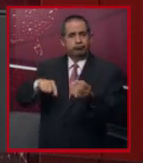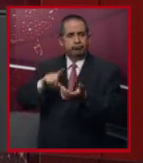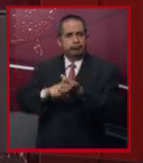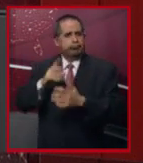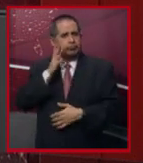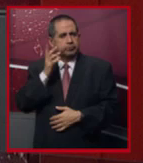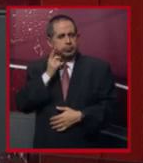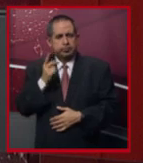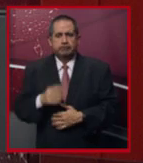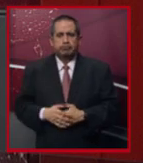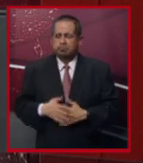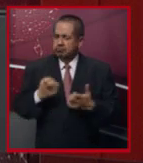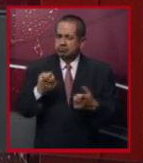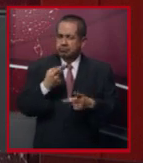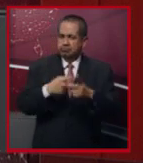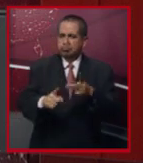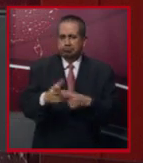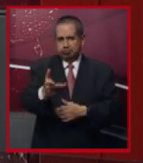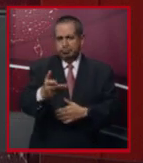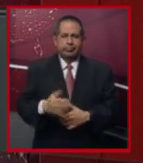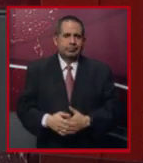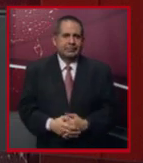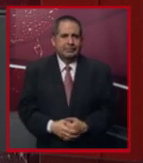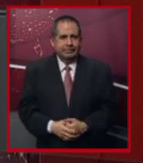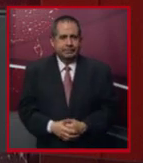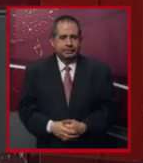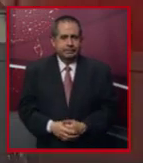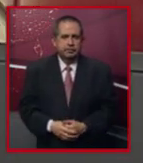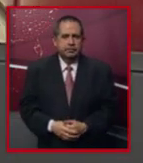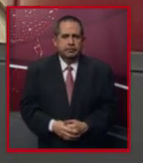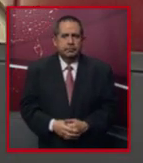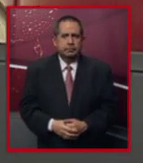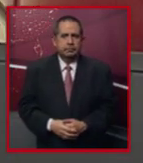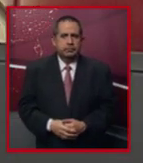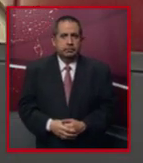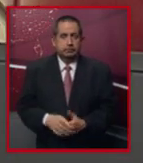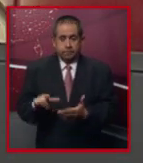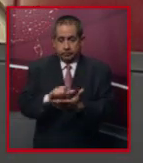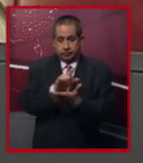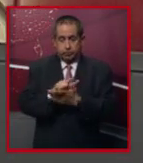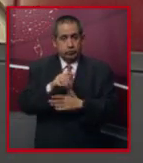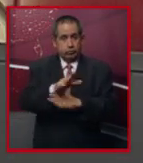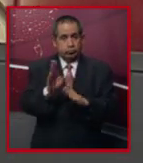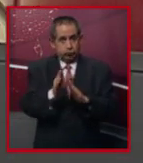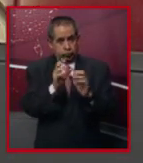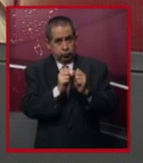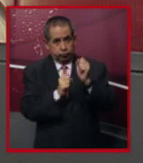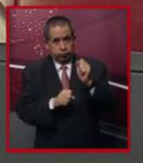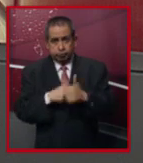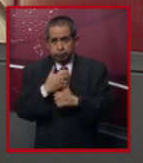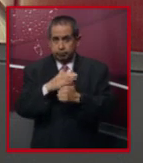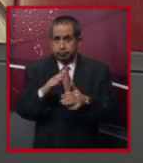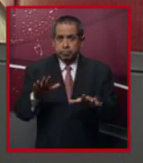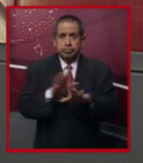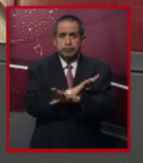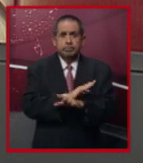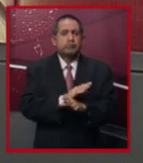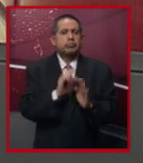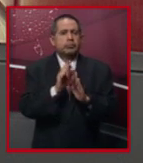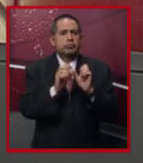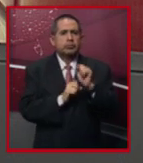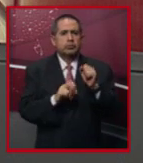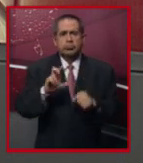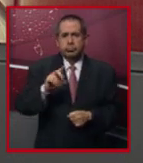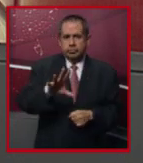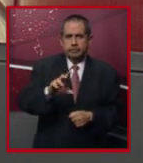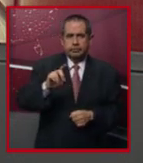Legislativo de San Lázaro y con ello vamos a iniciar. Comenzamos. La reforma en materia constitucional prevé cambios a los artículos